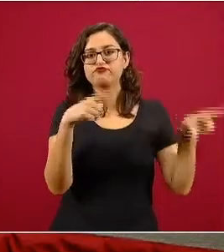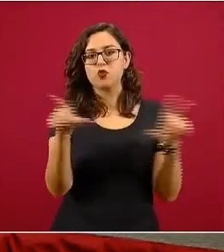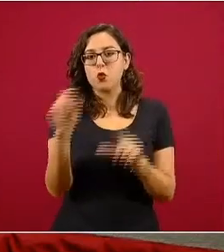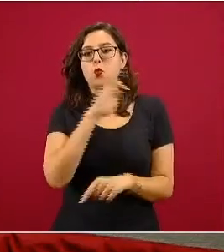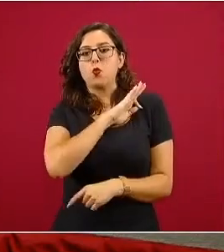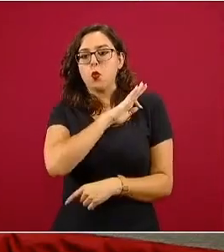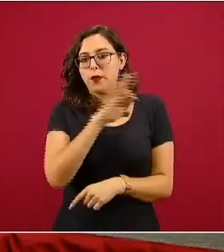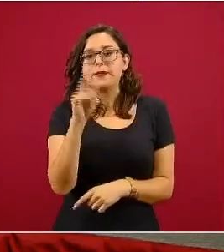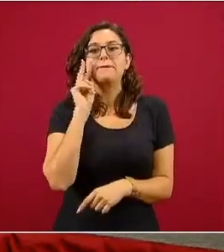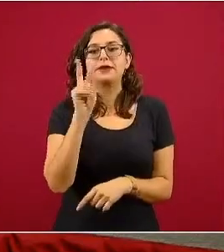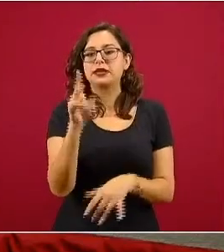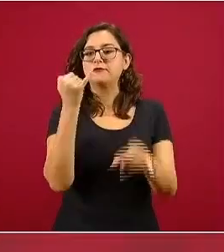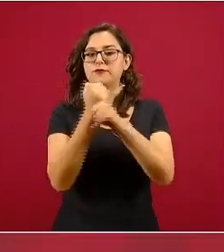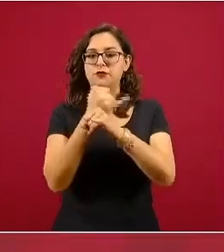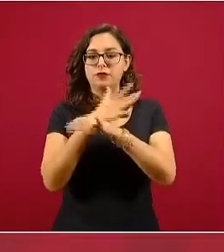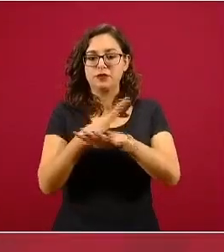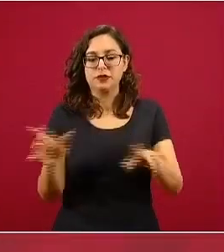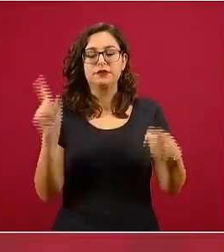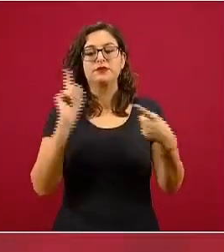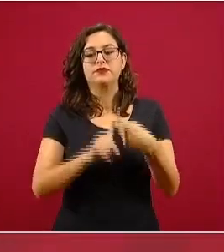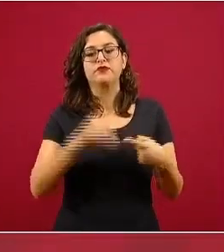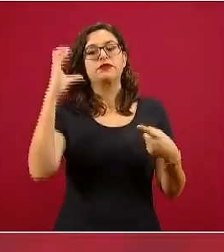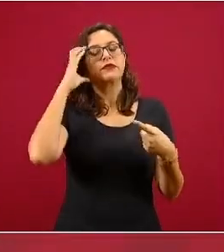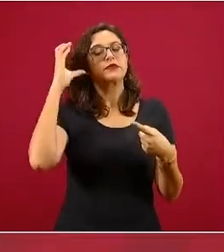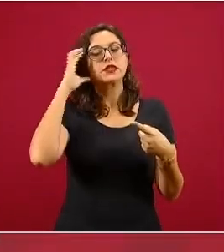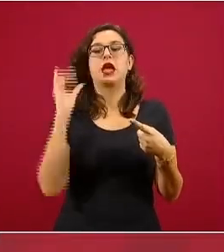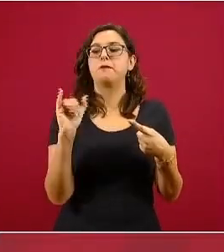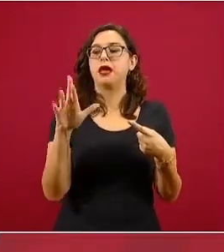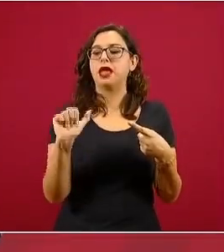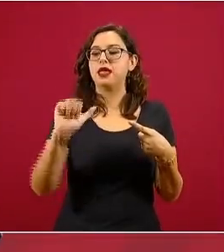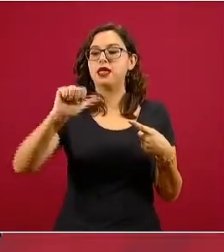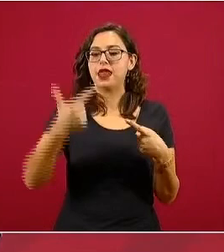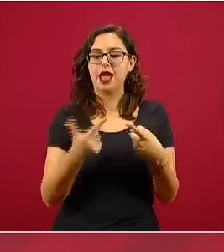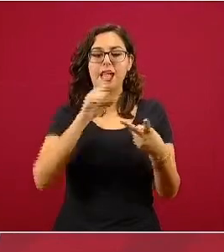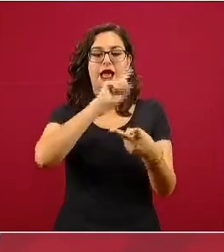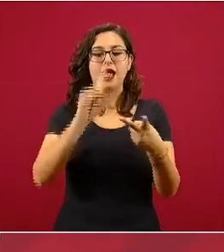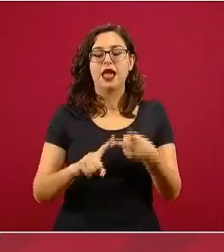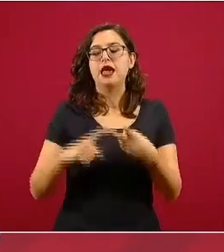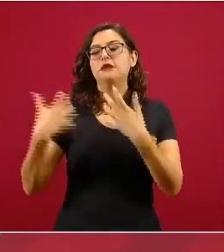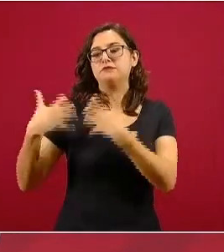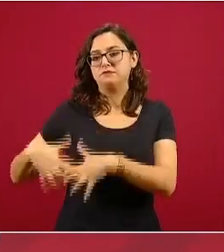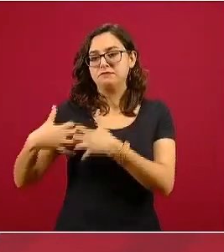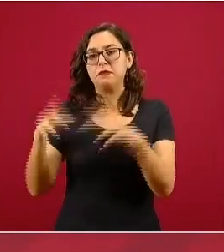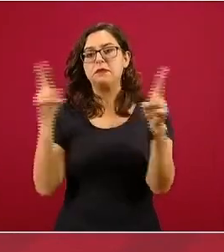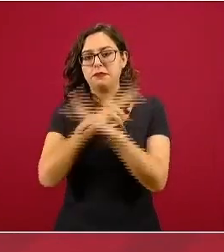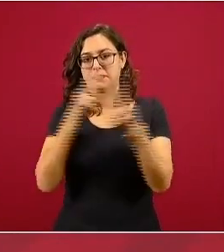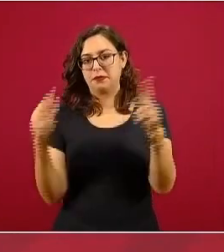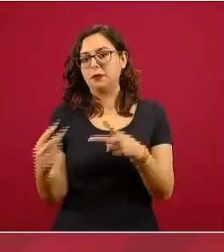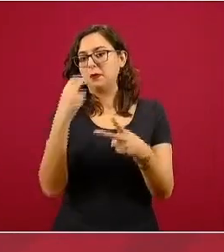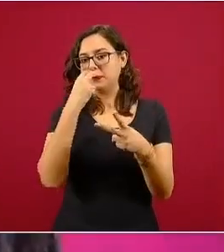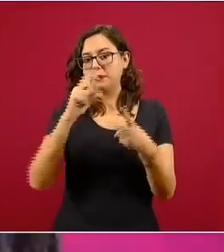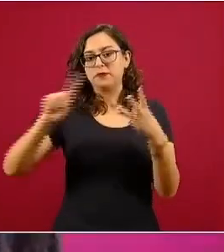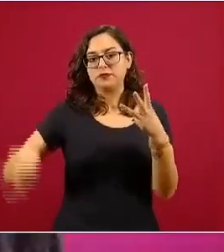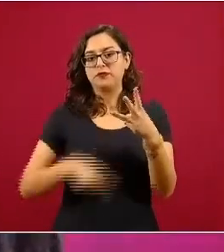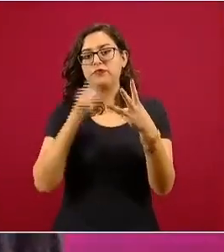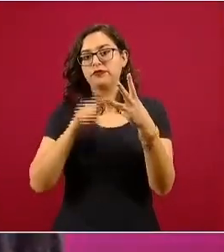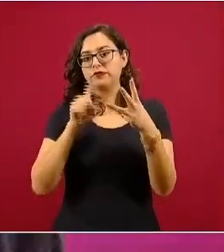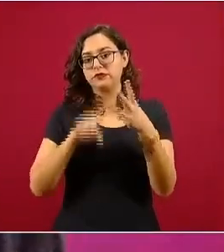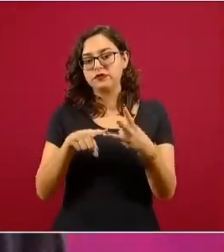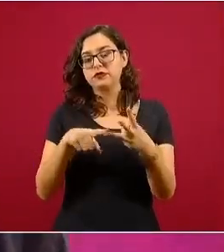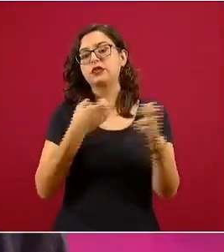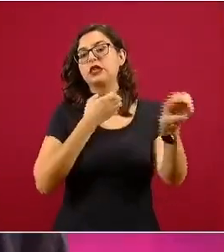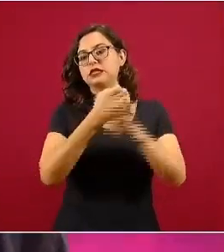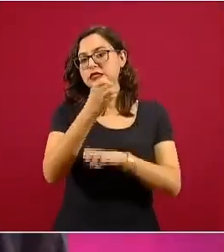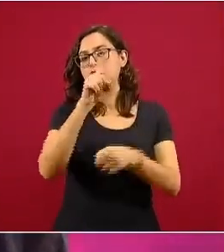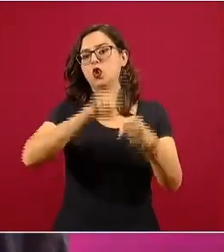de ocupación de camas generales y de terapia intensiva, de camas con ventilador, y el color en que se encuentra